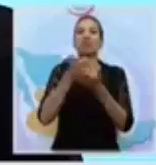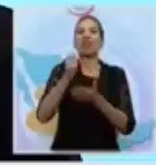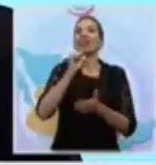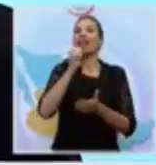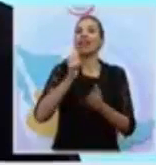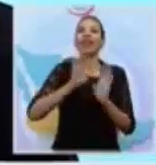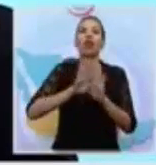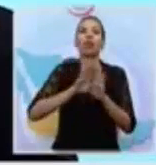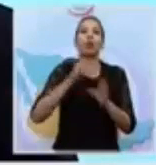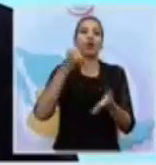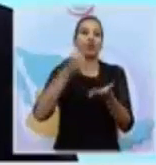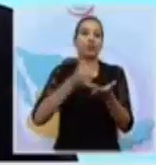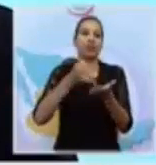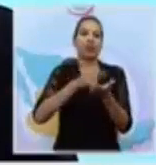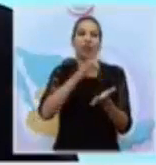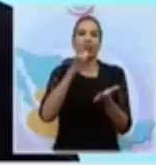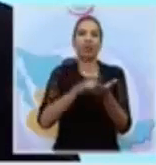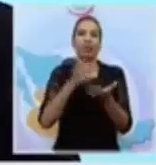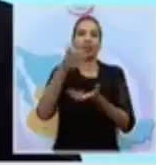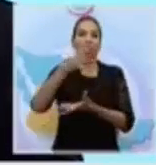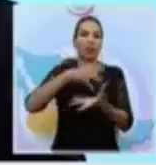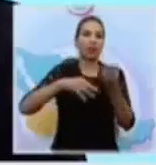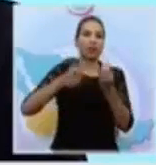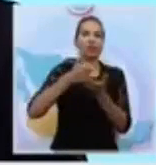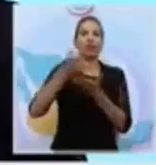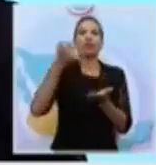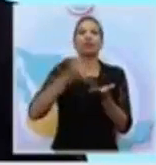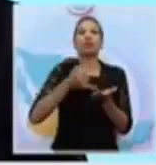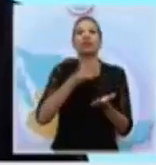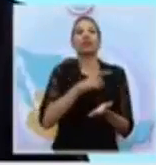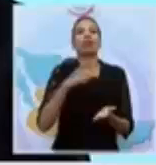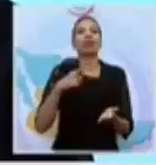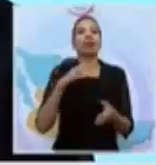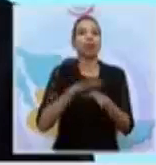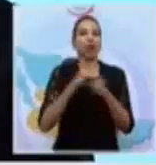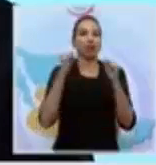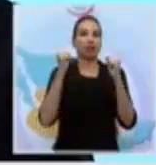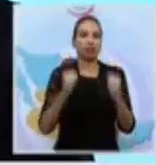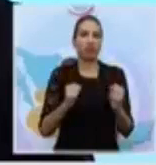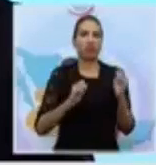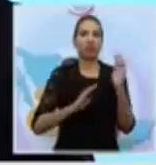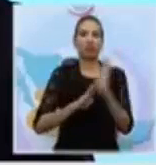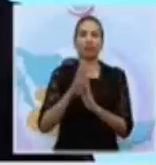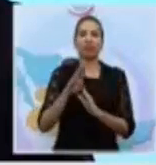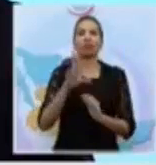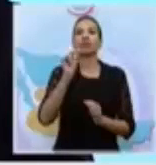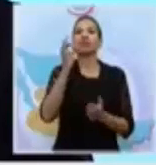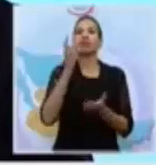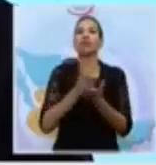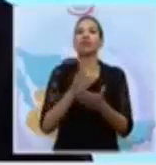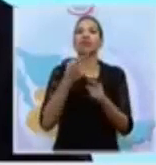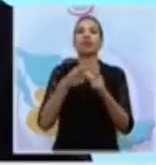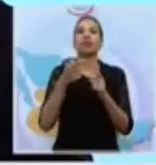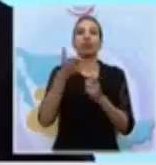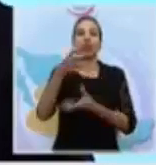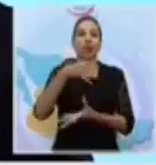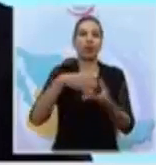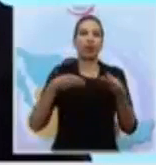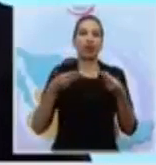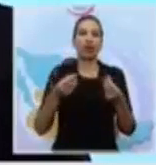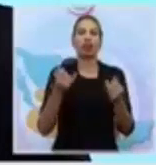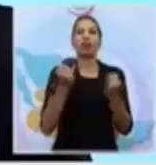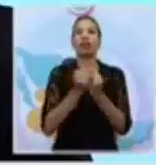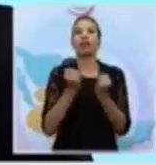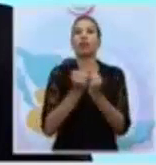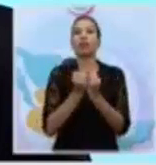debe reformarse la legislación tributaria para hacerla más progresiva, no solo en cuanto al ingreso,